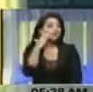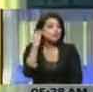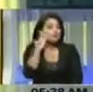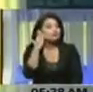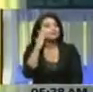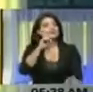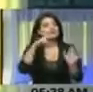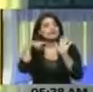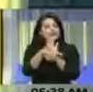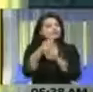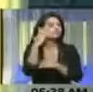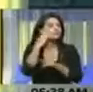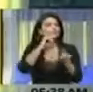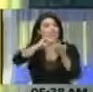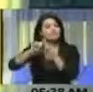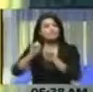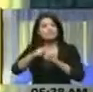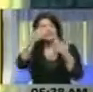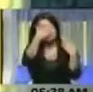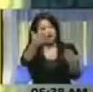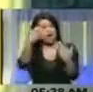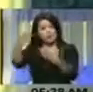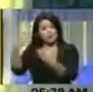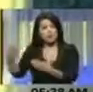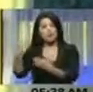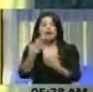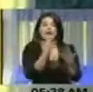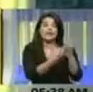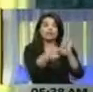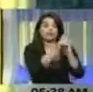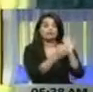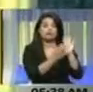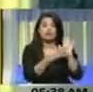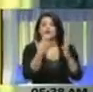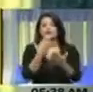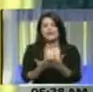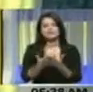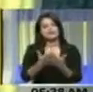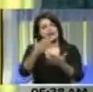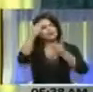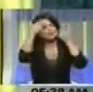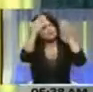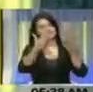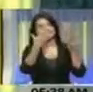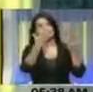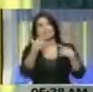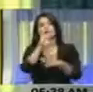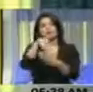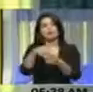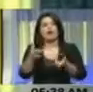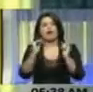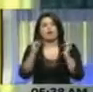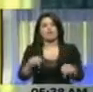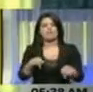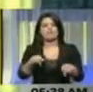diversidad auditiva que gracias a la Constitución, gracias a las leyes, gracias al gigante Hugo Chávez, hoy son incluidas en